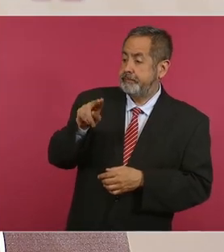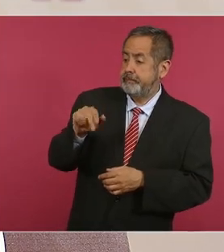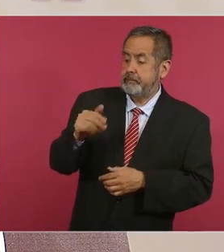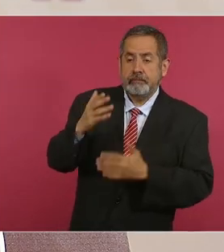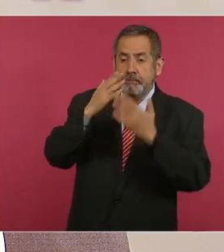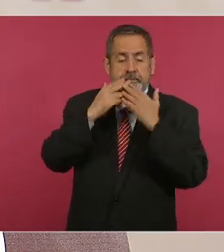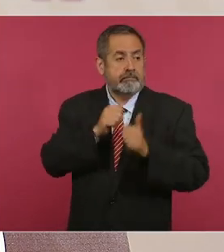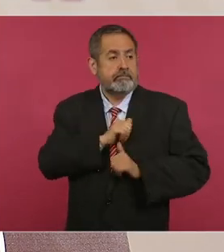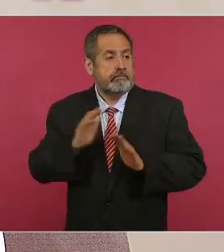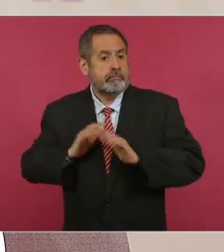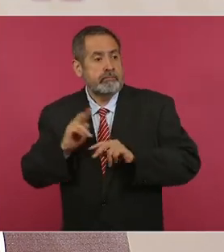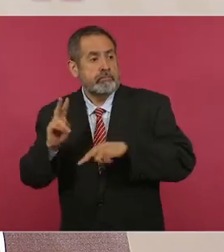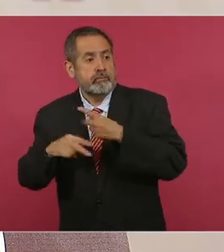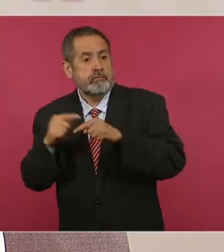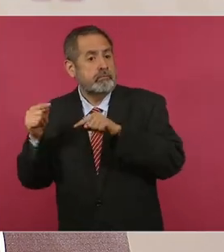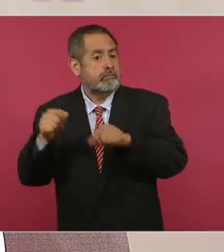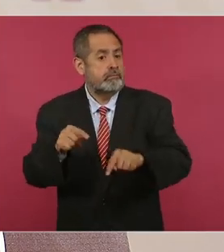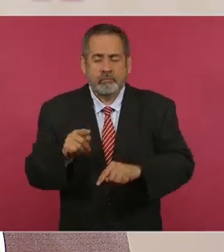soldados a Acapulco